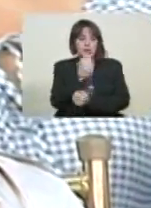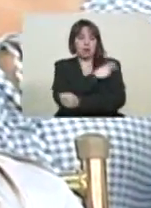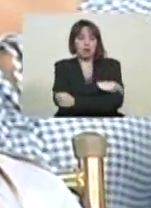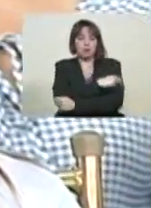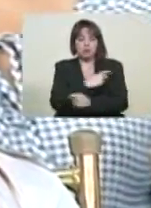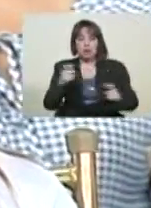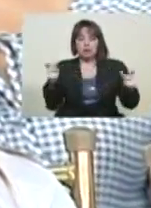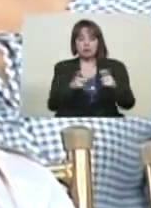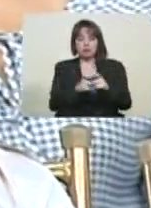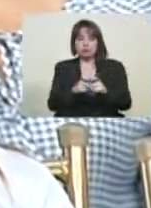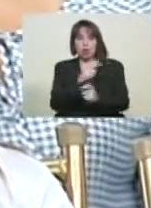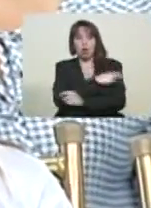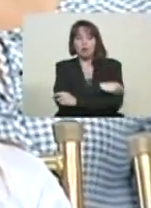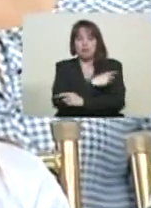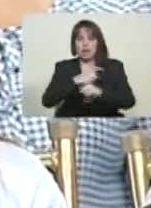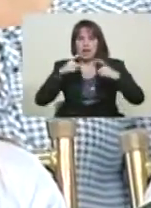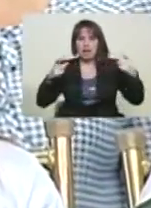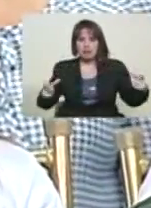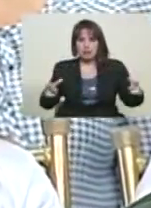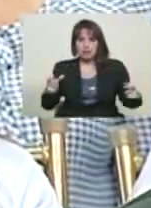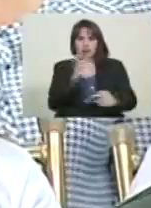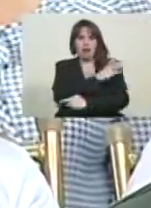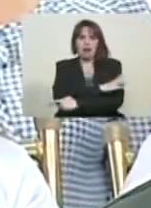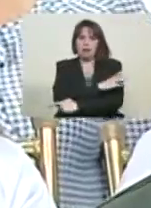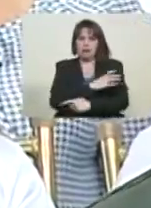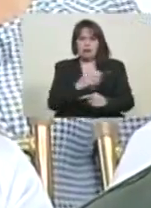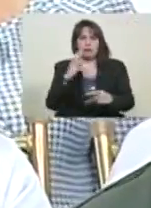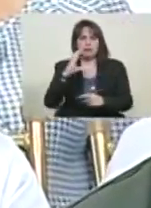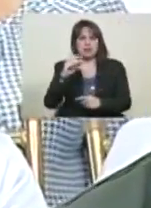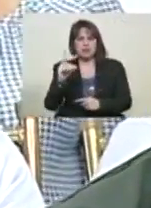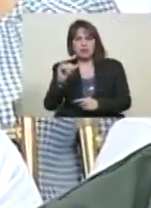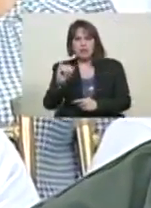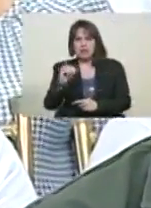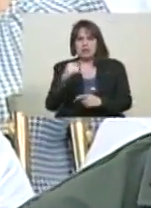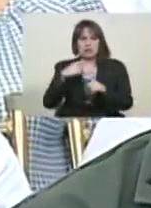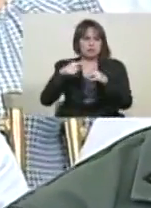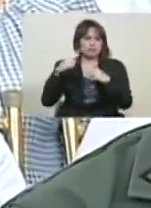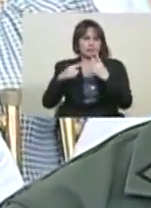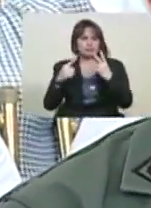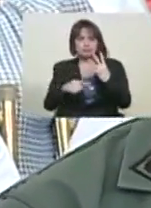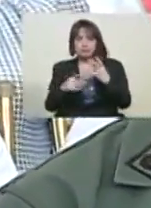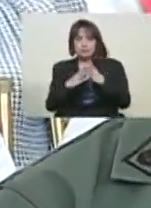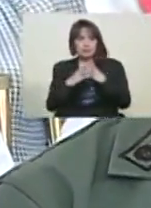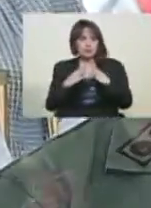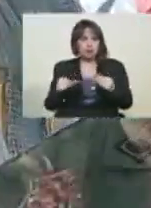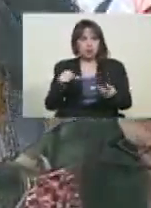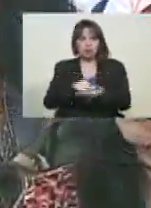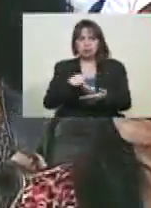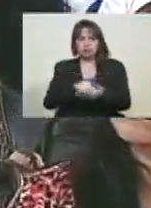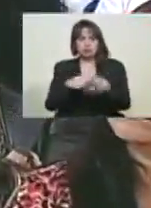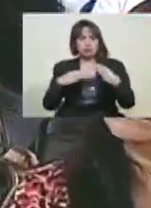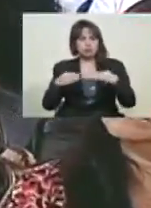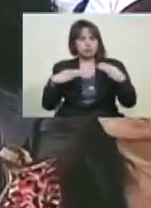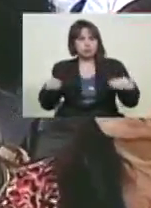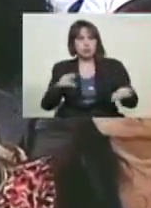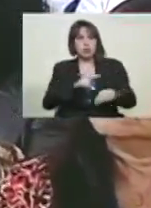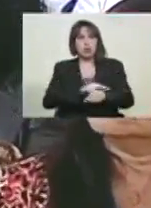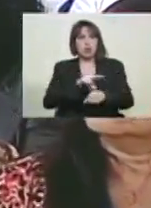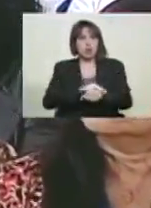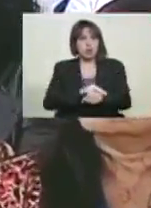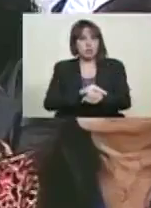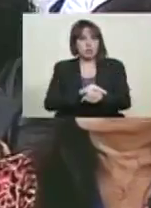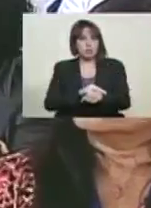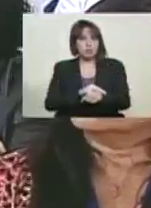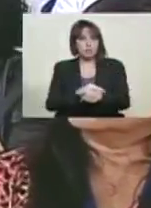ambulatorios, en los CDI, en los hospitales, en el epicentro de la salud pública